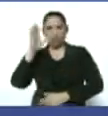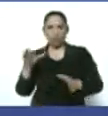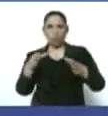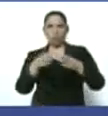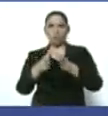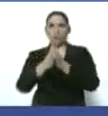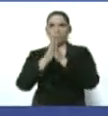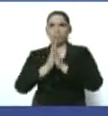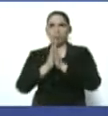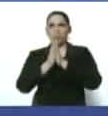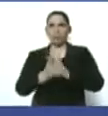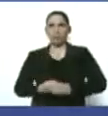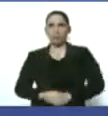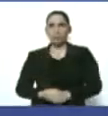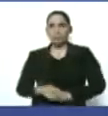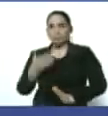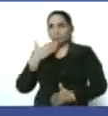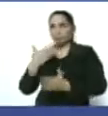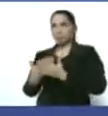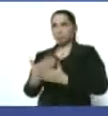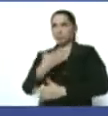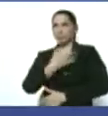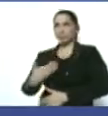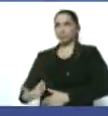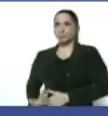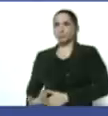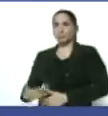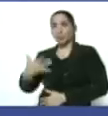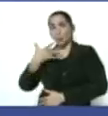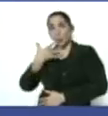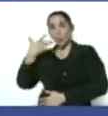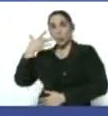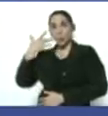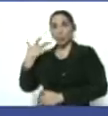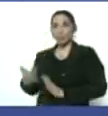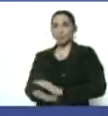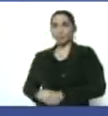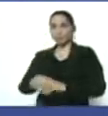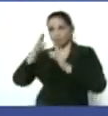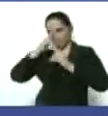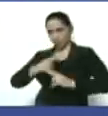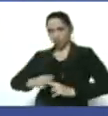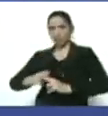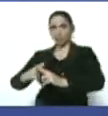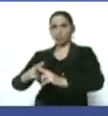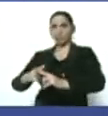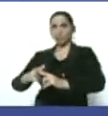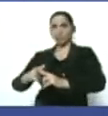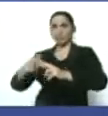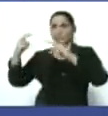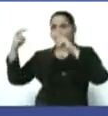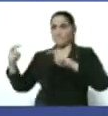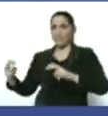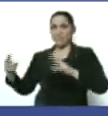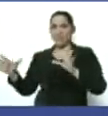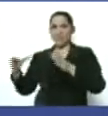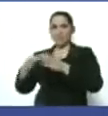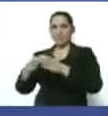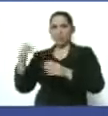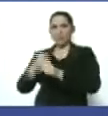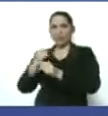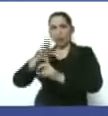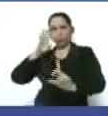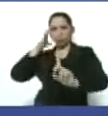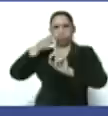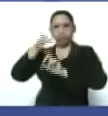favor. Bueno, gracias, presidente. Orgullosa y honrada de estar en la mesa de un equipo de trabajo que se ha abocado a la